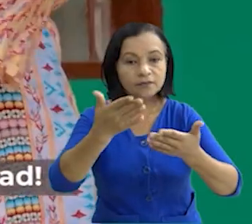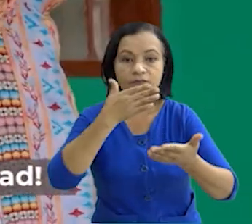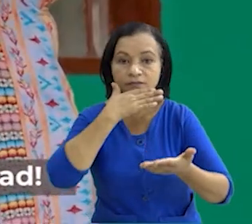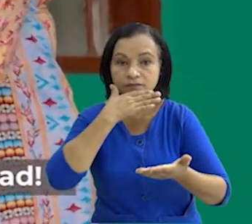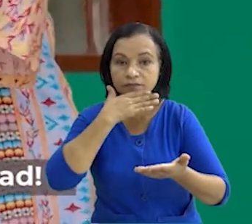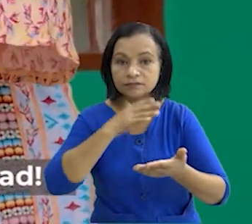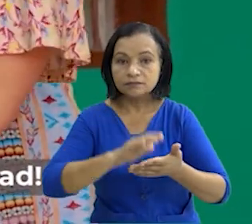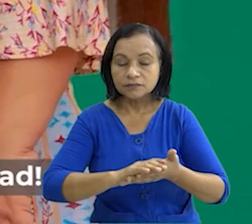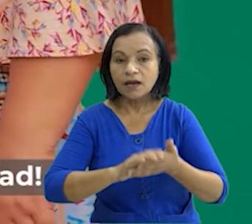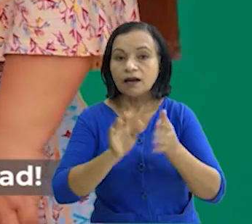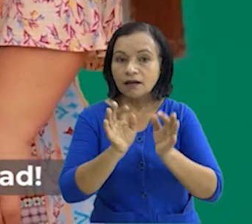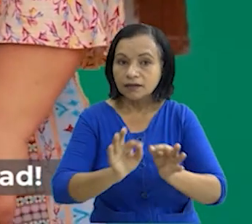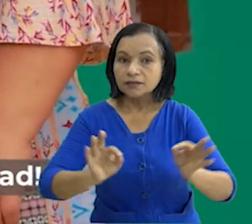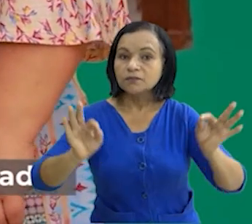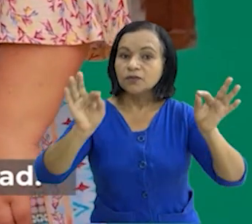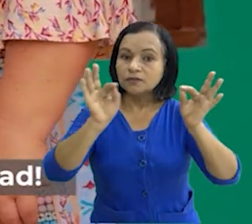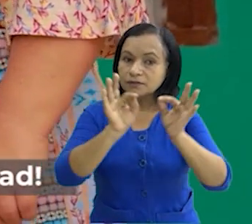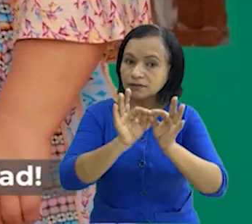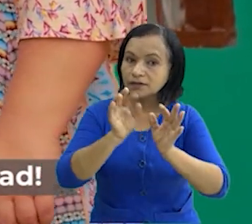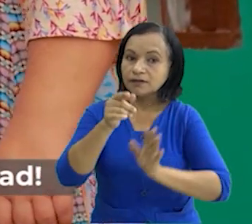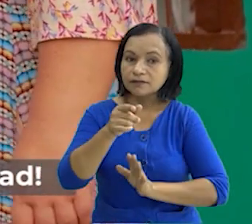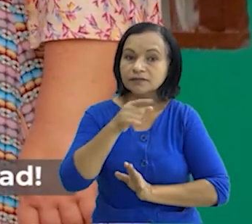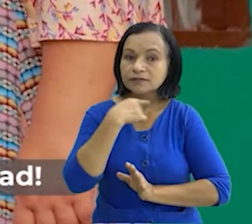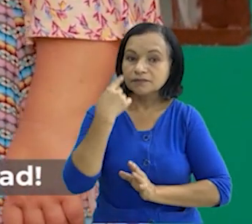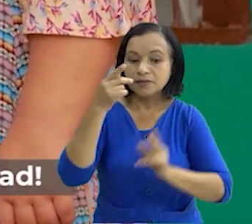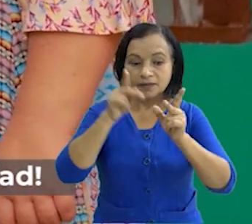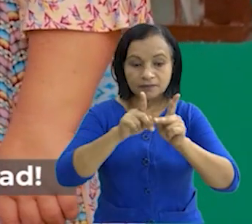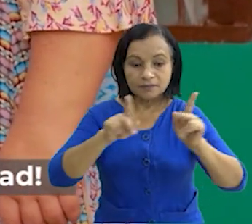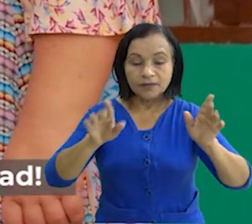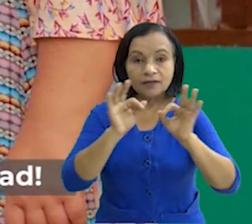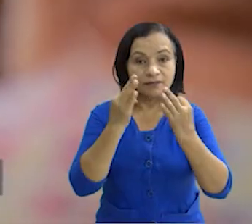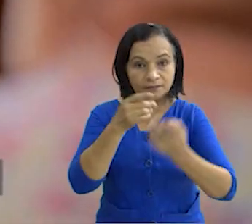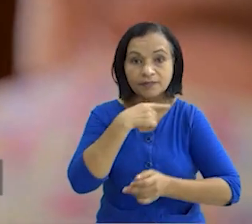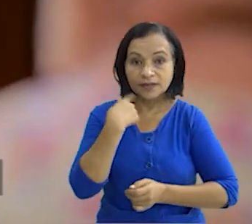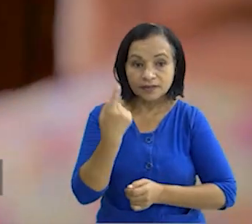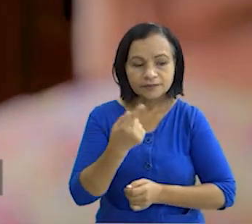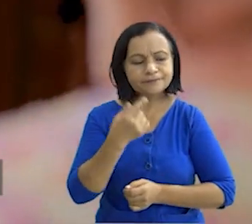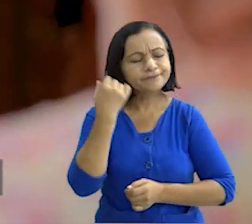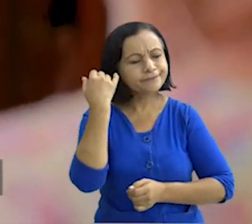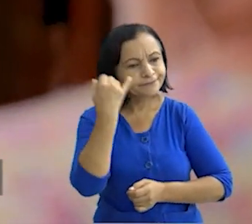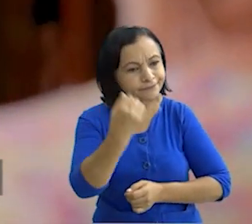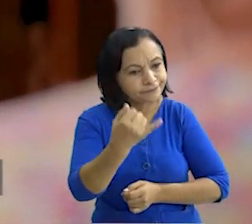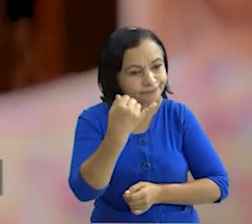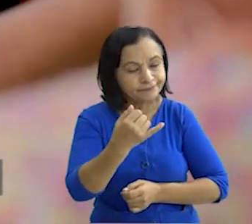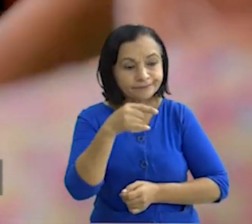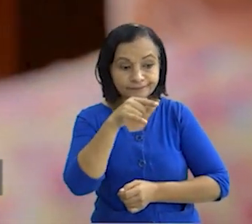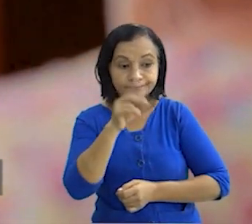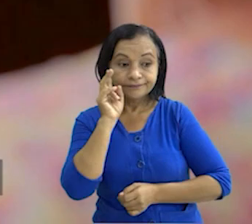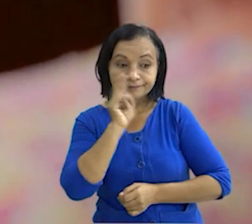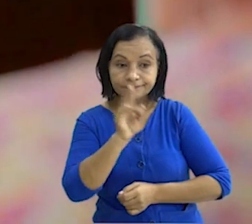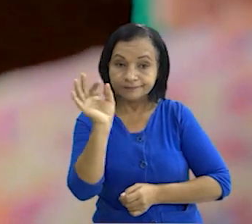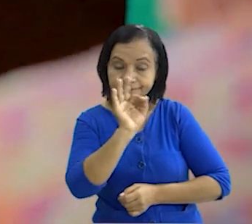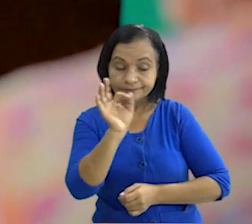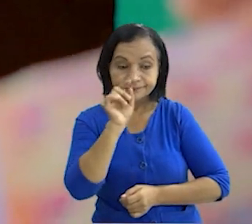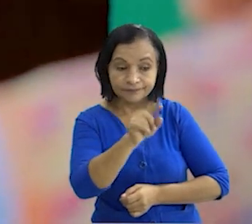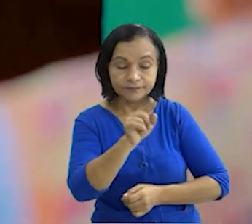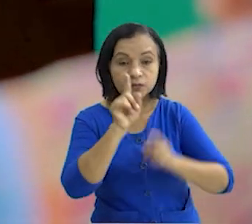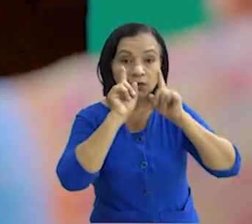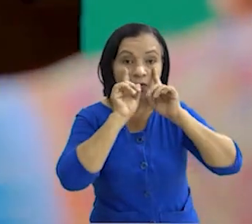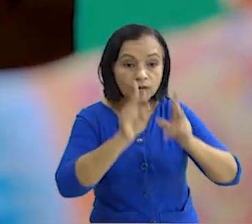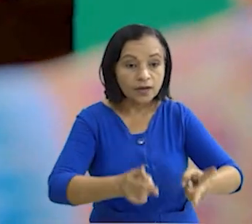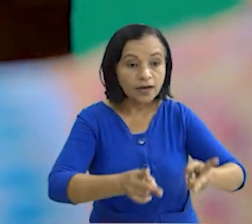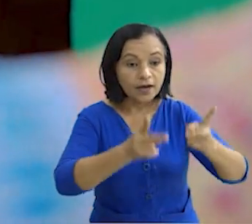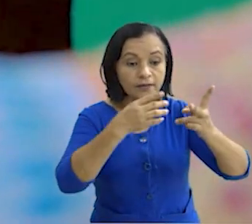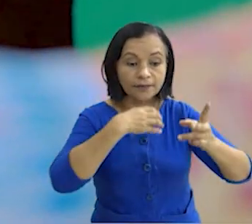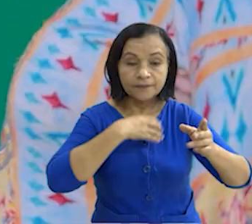emergencia. Ve qué importante que es tener ese plan familiar, ¿verdad? Por supuesto, no es que de esa manera nosotros protegemos la